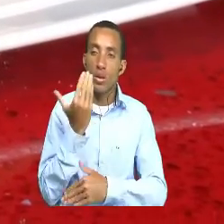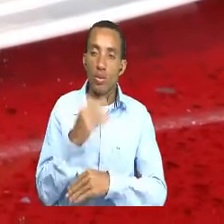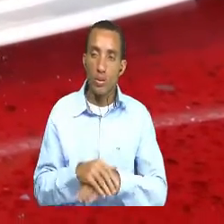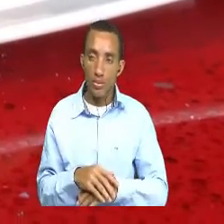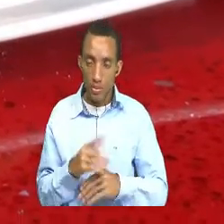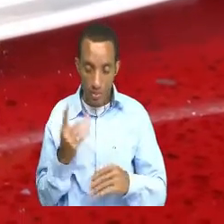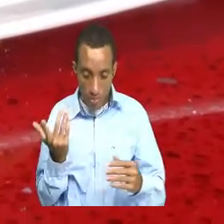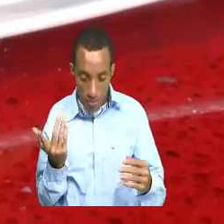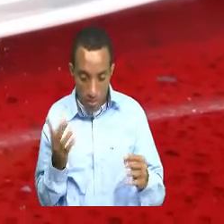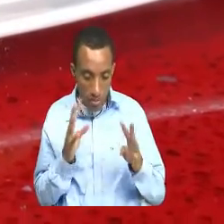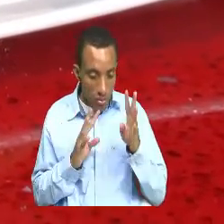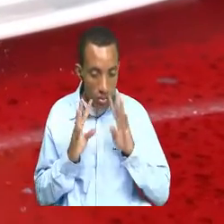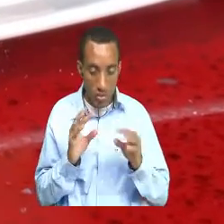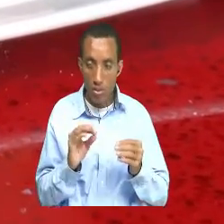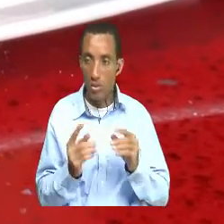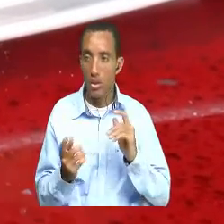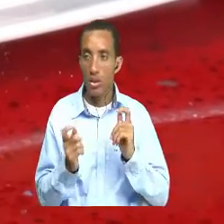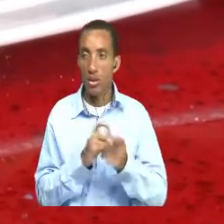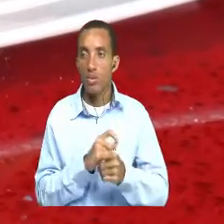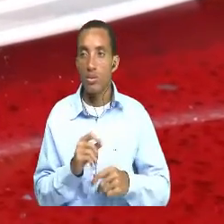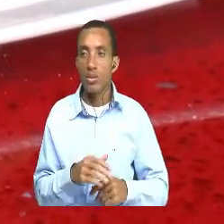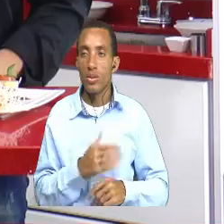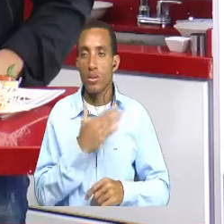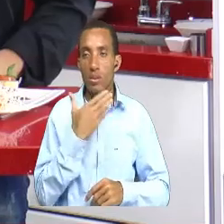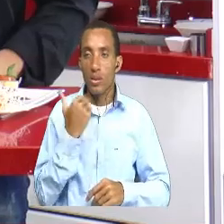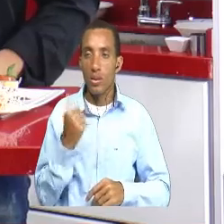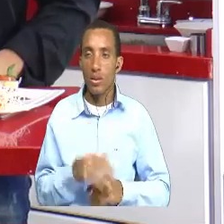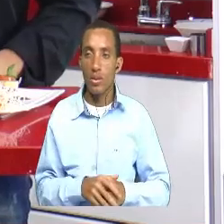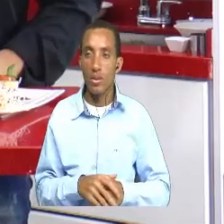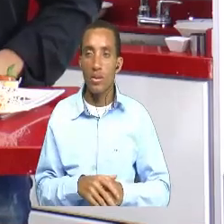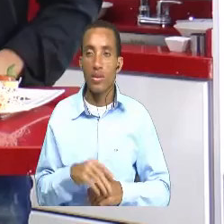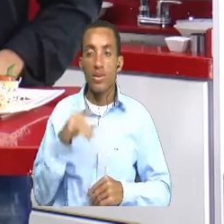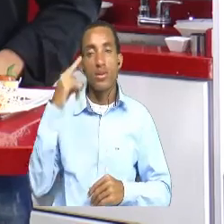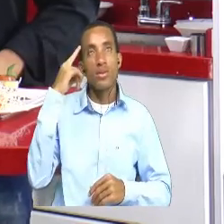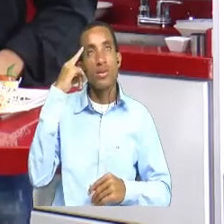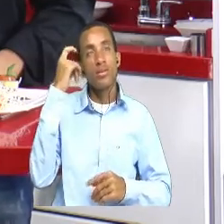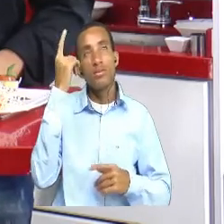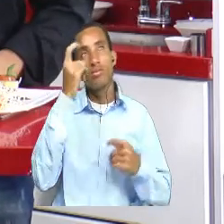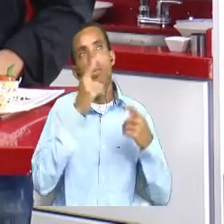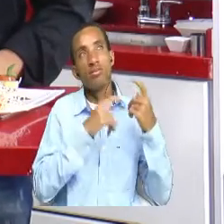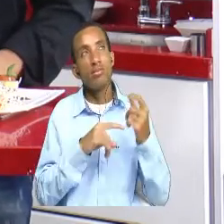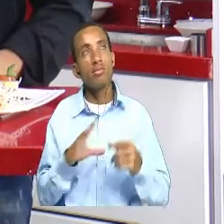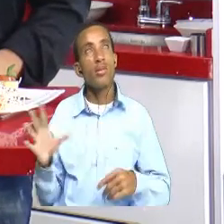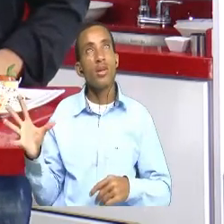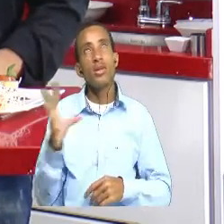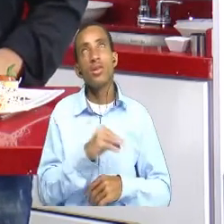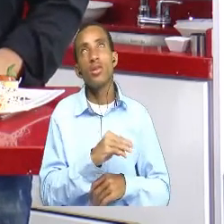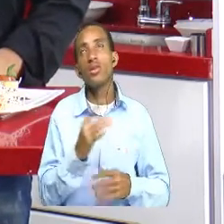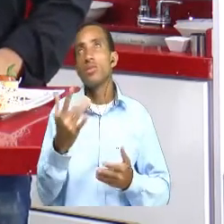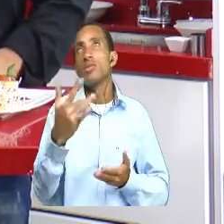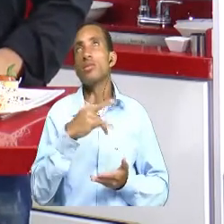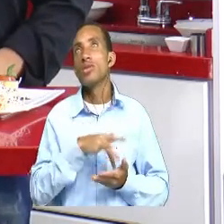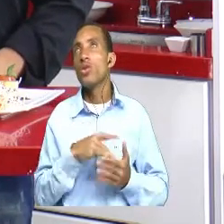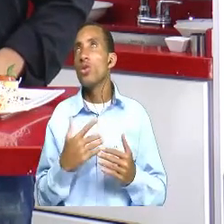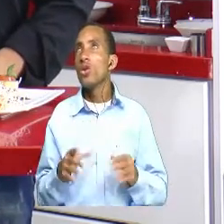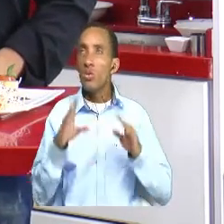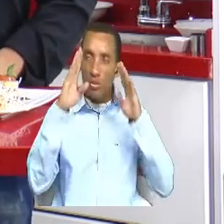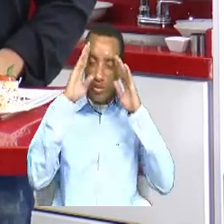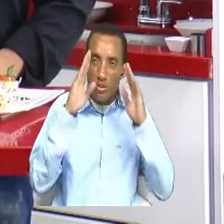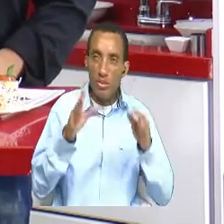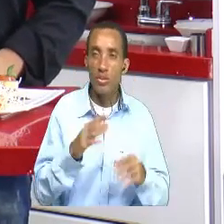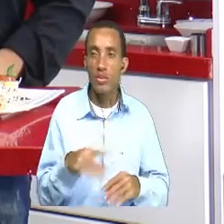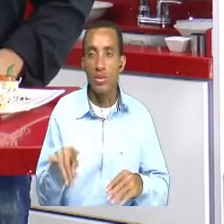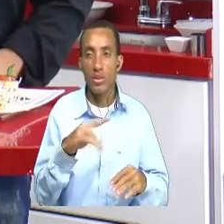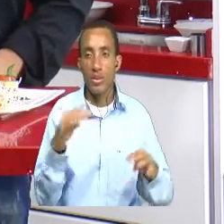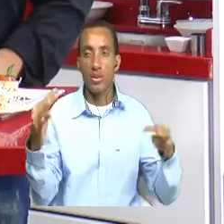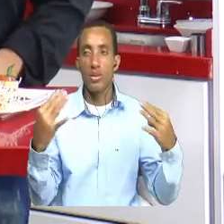misma manera esto nosotros cambiamos y saben qué es lo mejor de todo aquello si fueran a pensar cómo es que van atender a todos sus clientes de los televidentes que están aquí conectados con